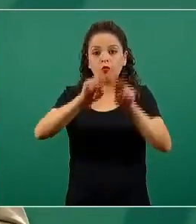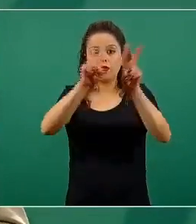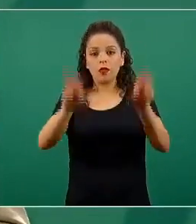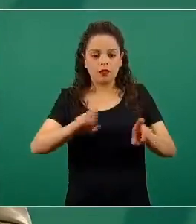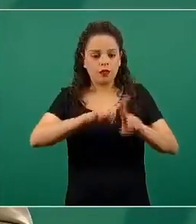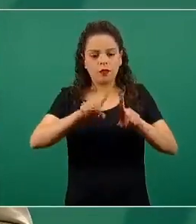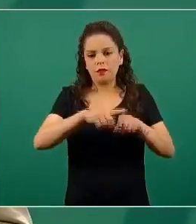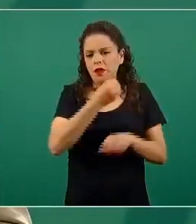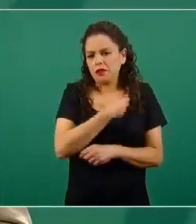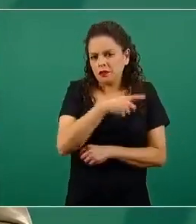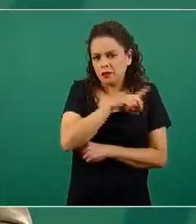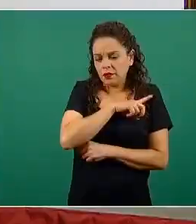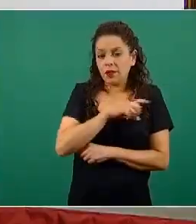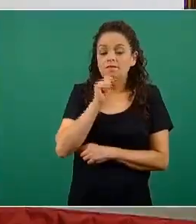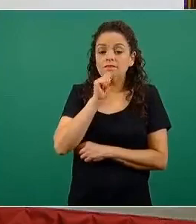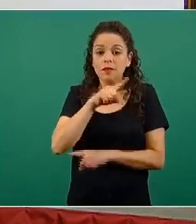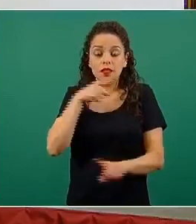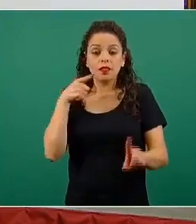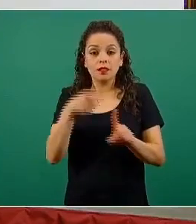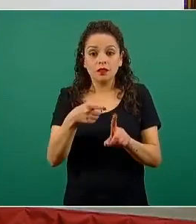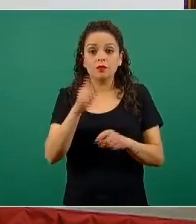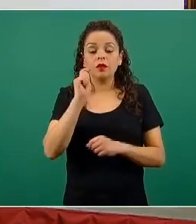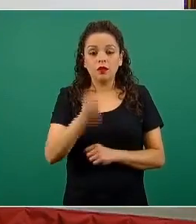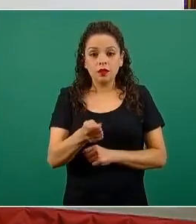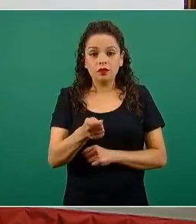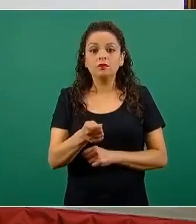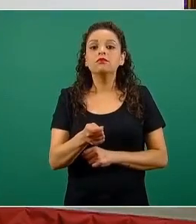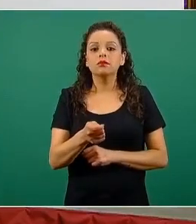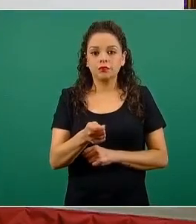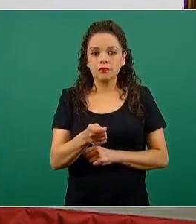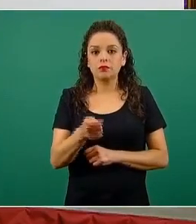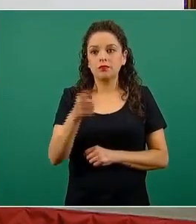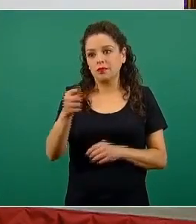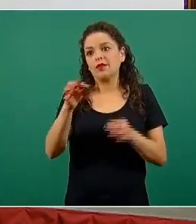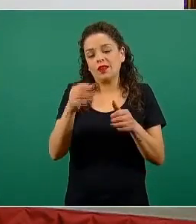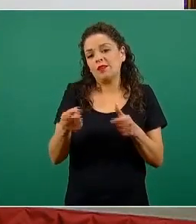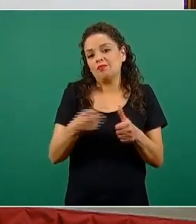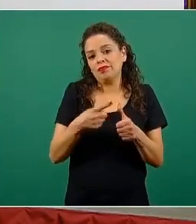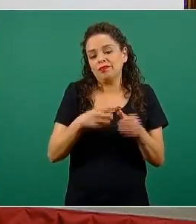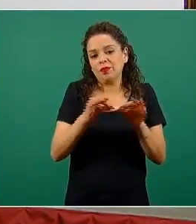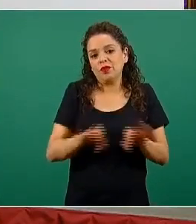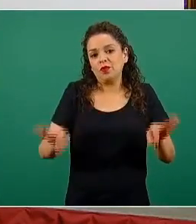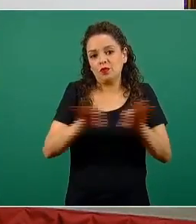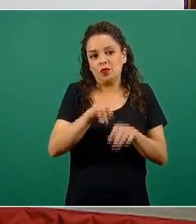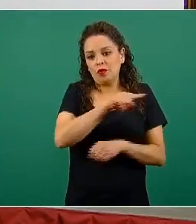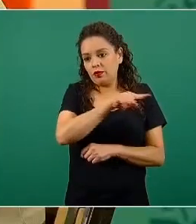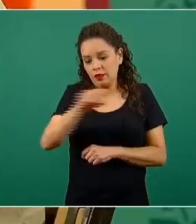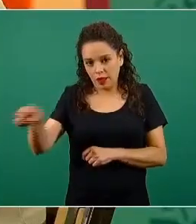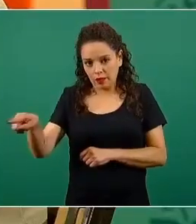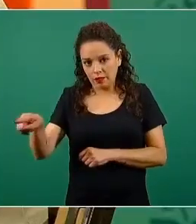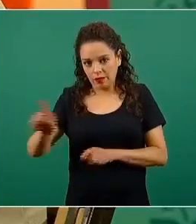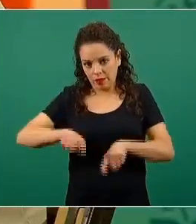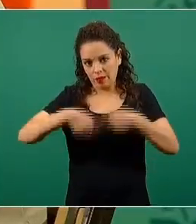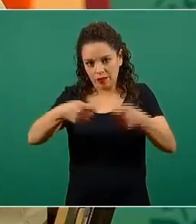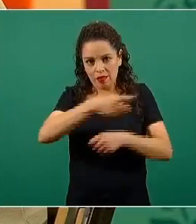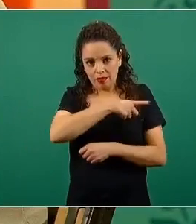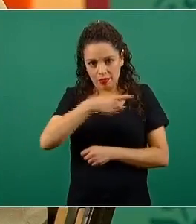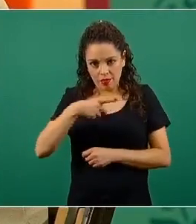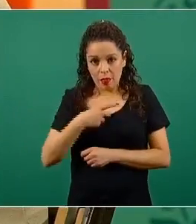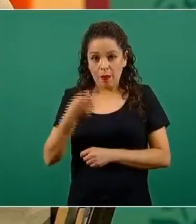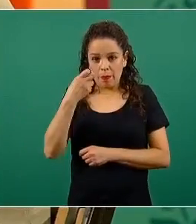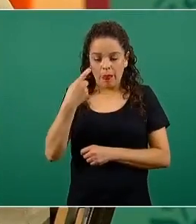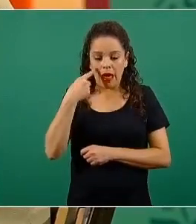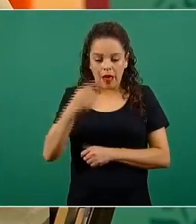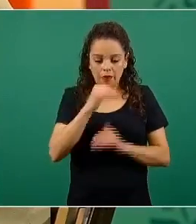están también dentro de la línea de priorización, e iremos viendo de acuerdo al aporte de